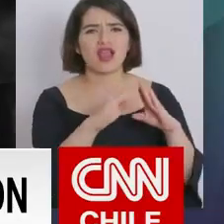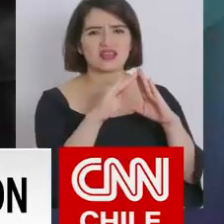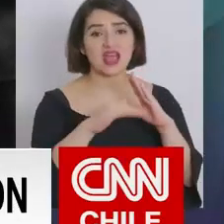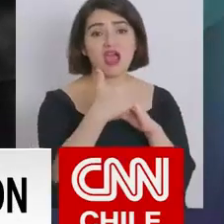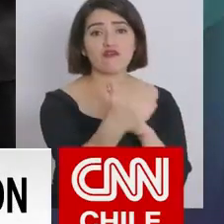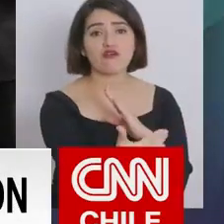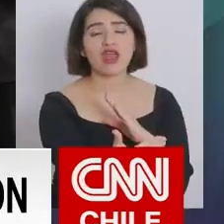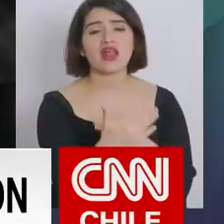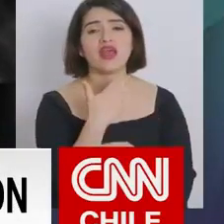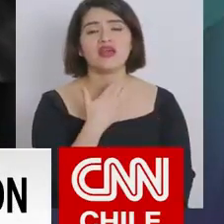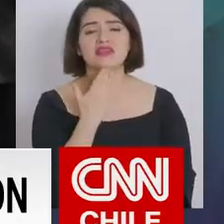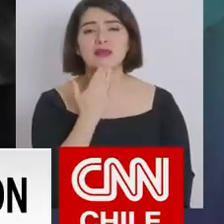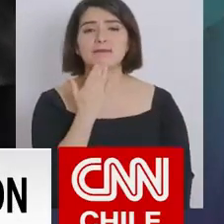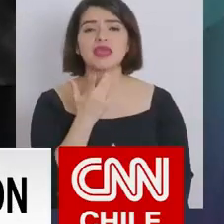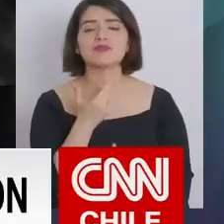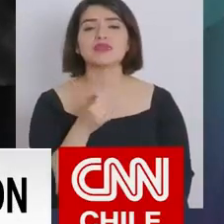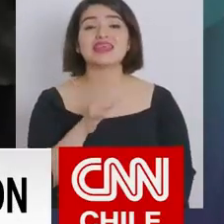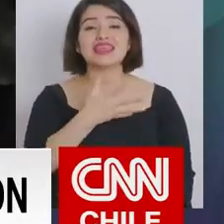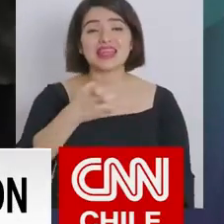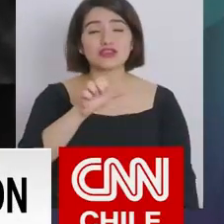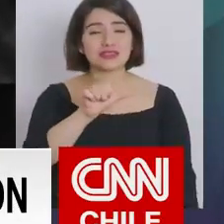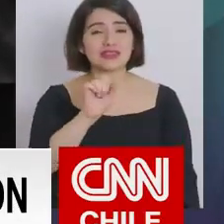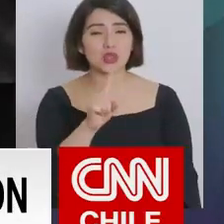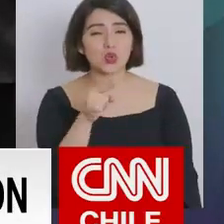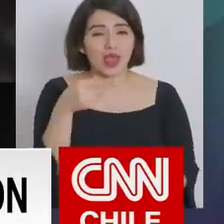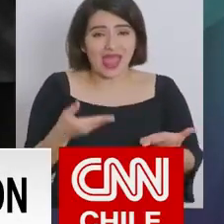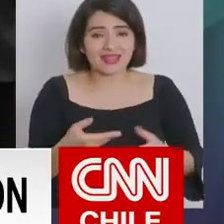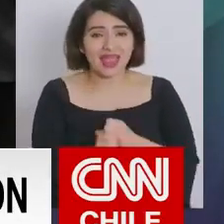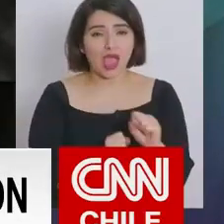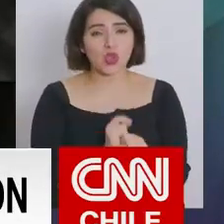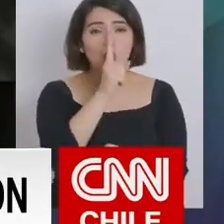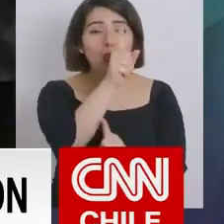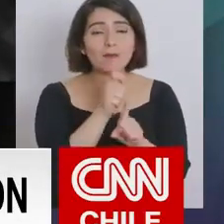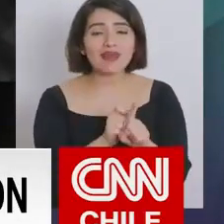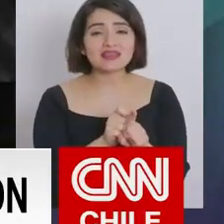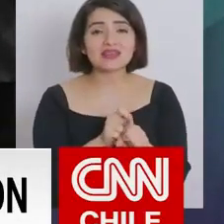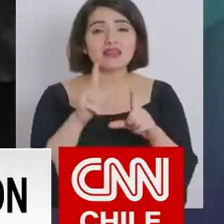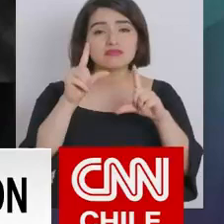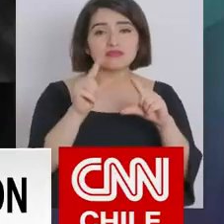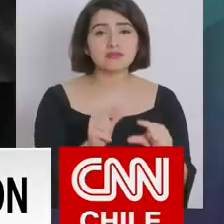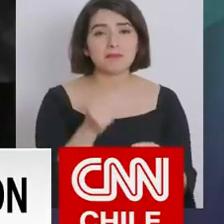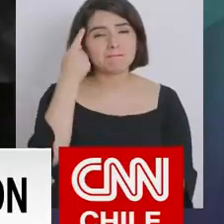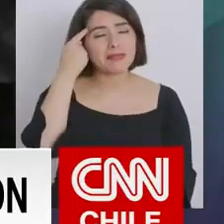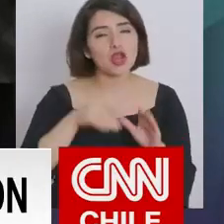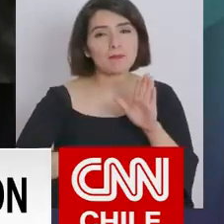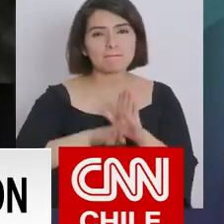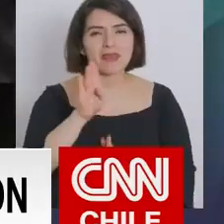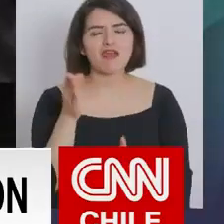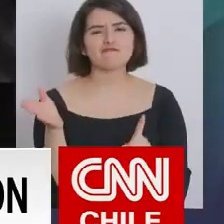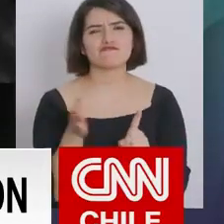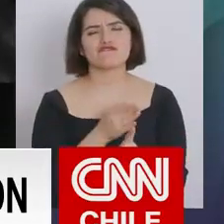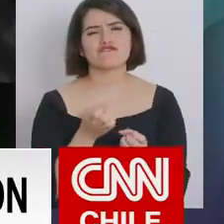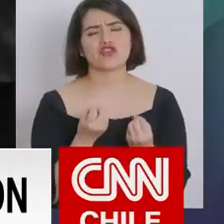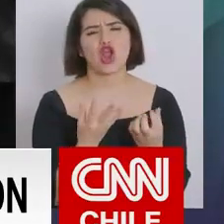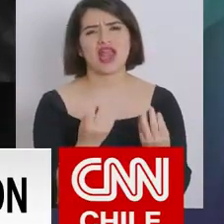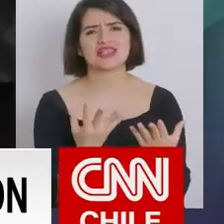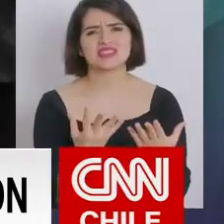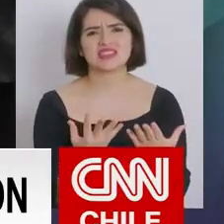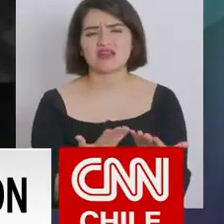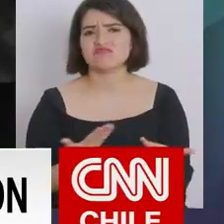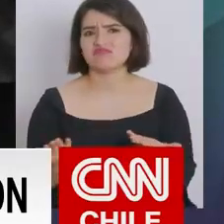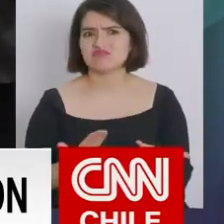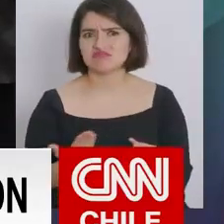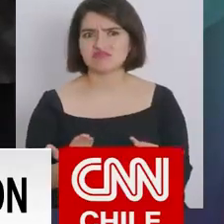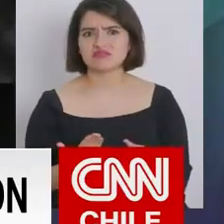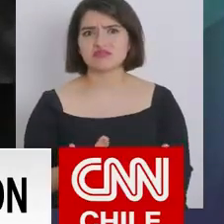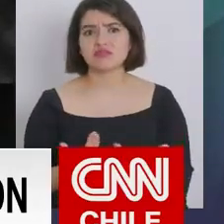hay 561 solo este año, que llevamos un mes, pero disminuyen los casos, pero aumenta la violencia. Entonces, ¿qué dice el gobierno frente a ese aumento de la